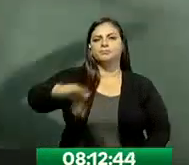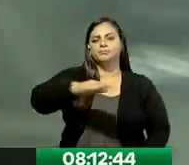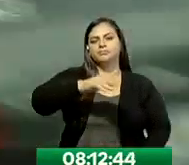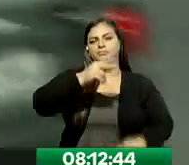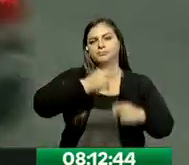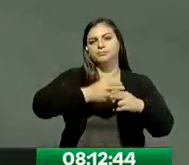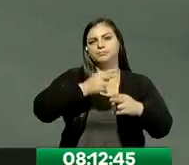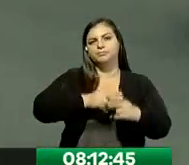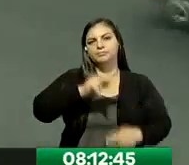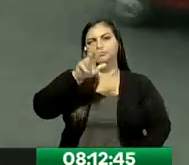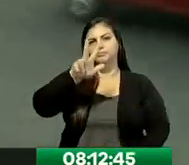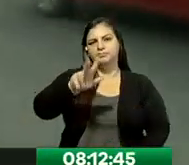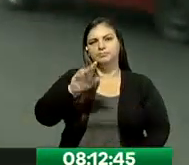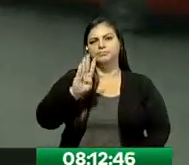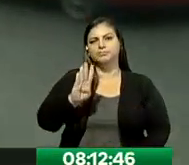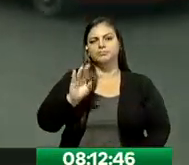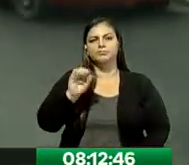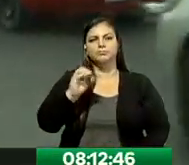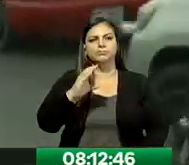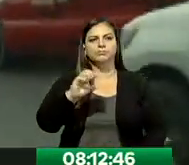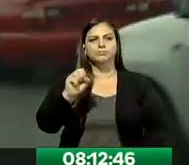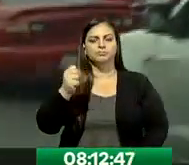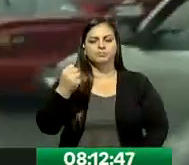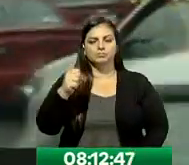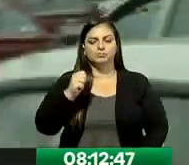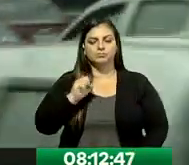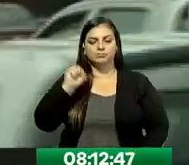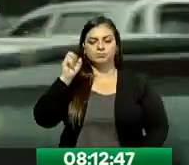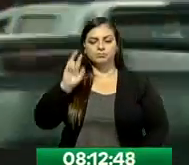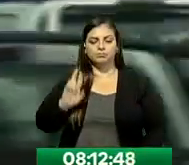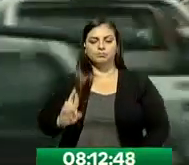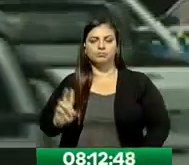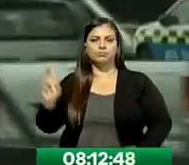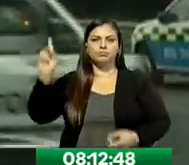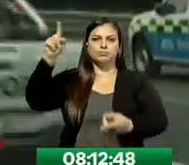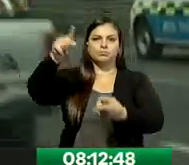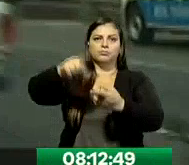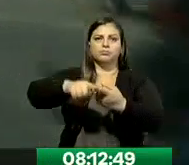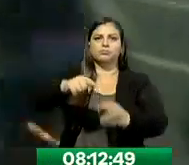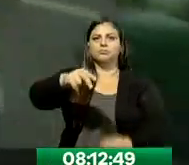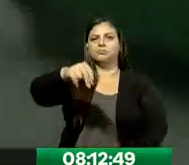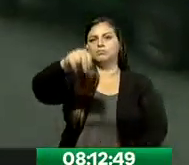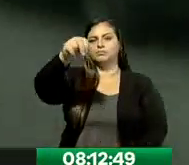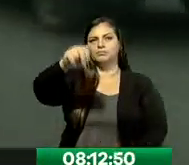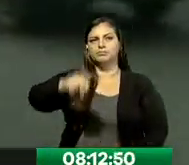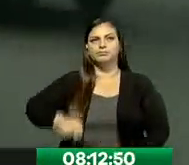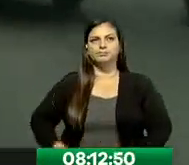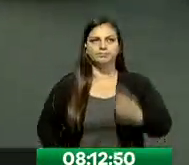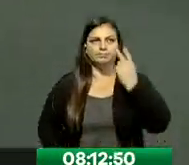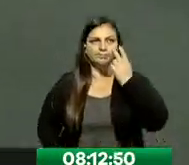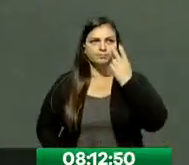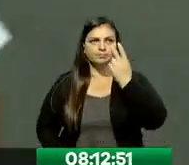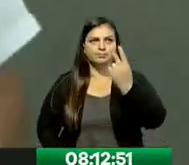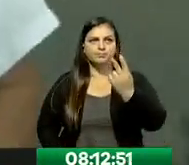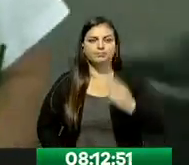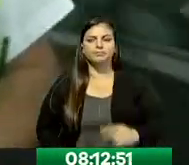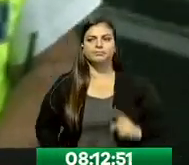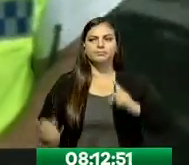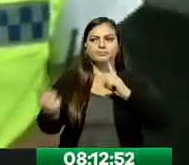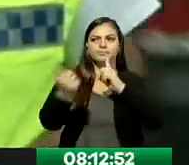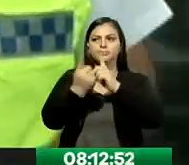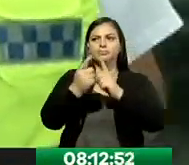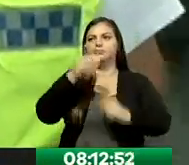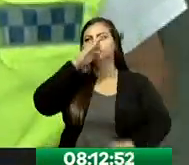de Tres Bocas, sentido sur-norte, sur-oeste de Guayaquil. Dialogamos inmediatamente con el oficial